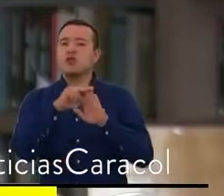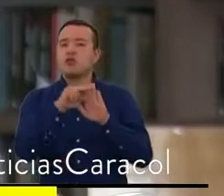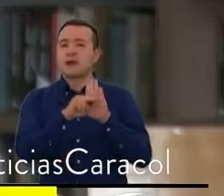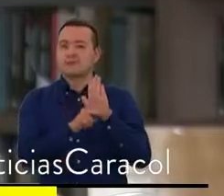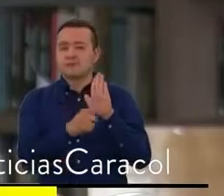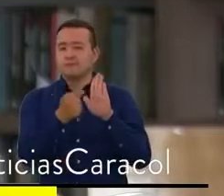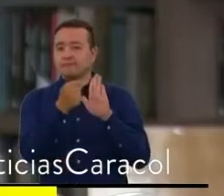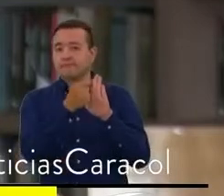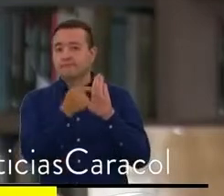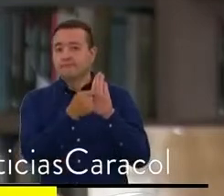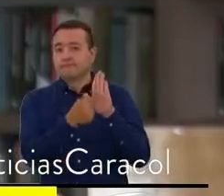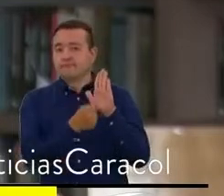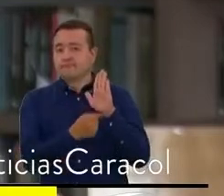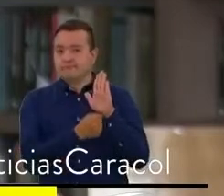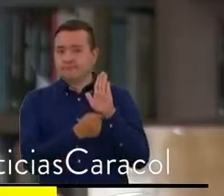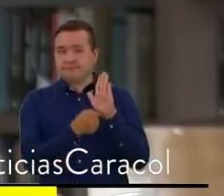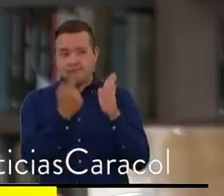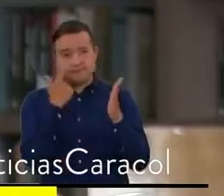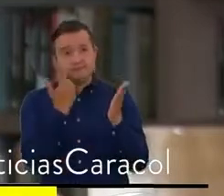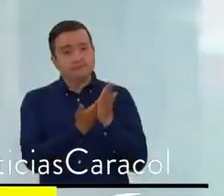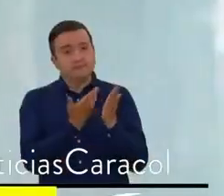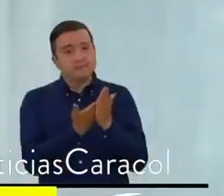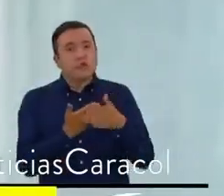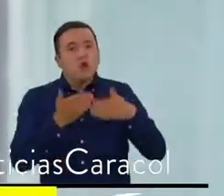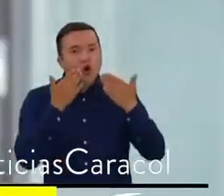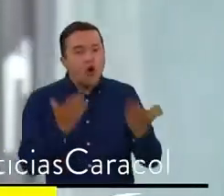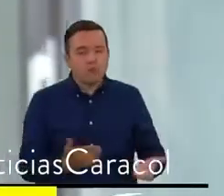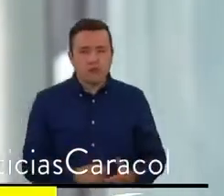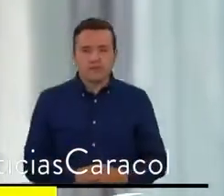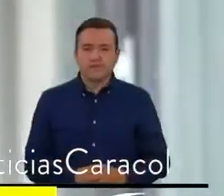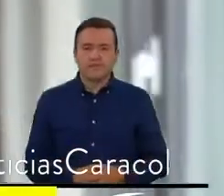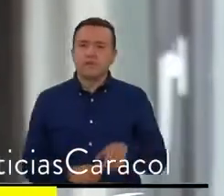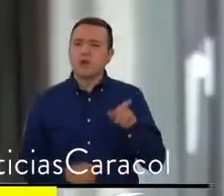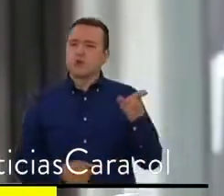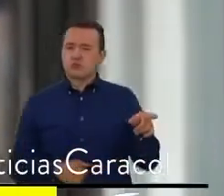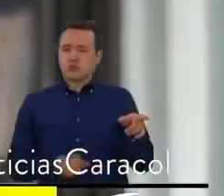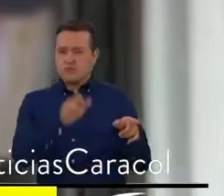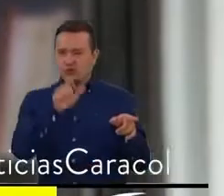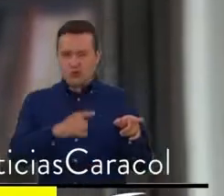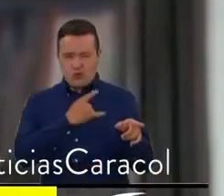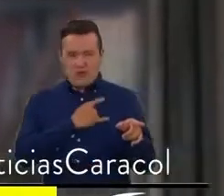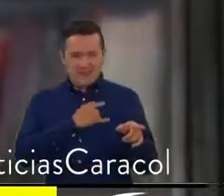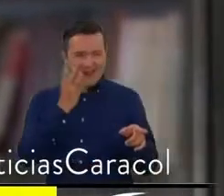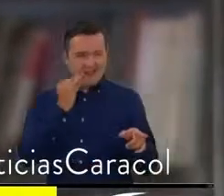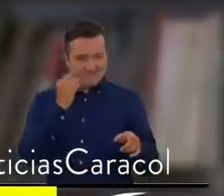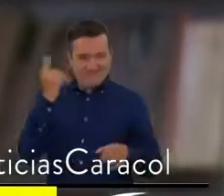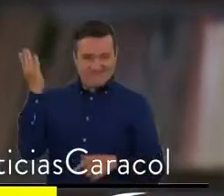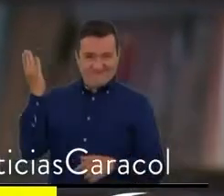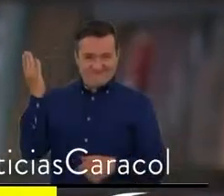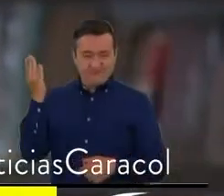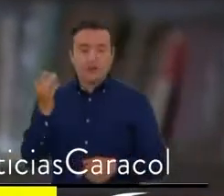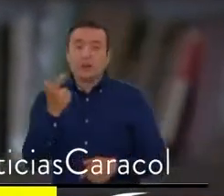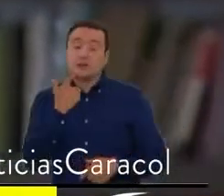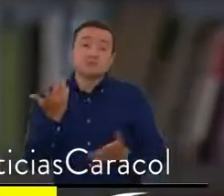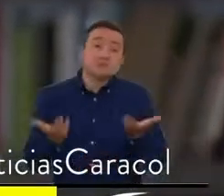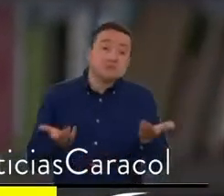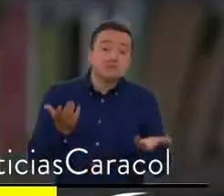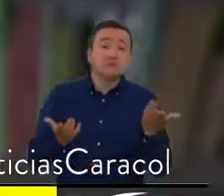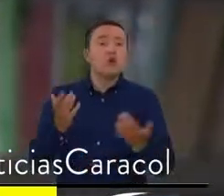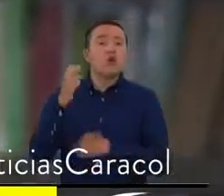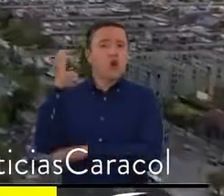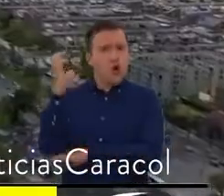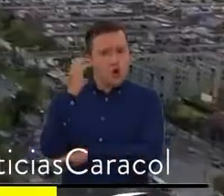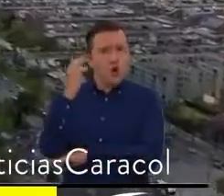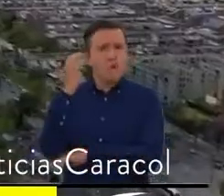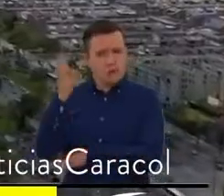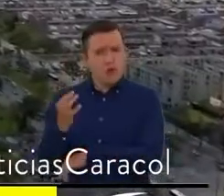establecer reglas del juego alrededor de ese asunto. El académico advierte que el país estaría incluso en términos fiscales en condiciones